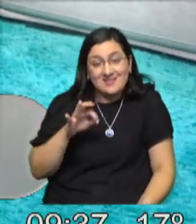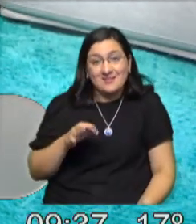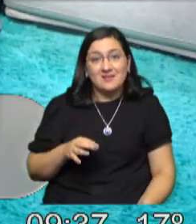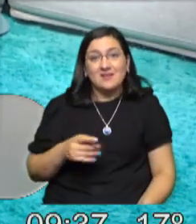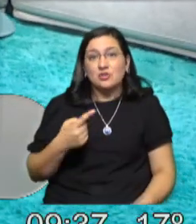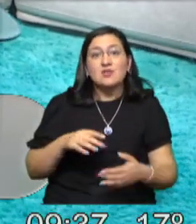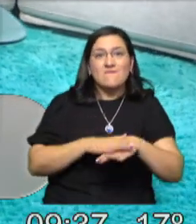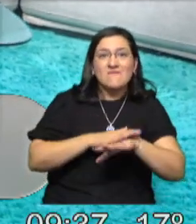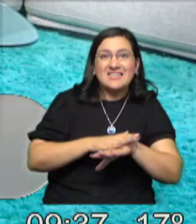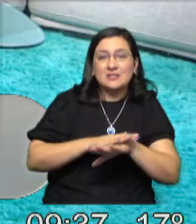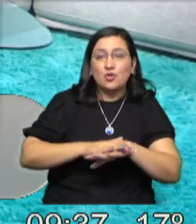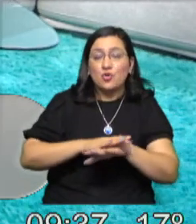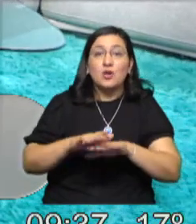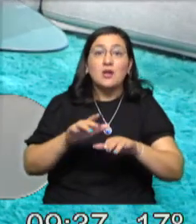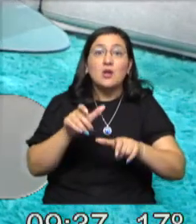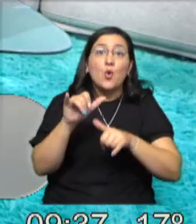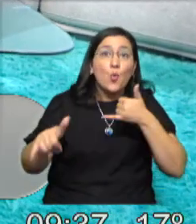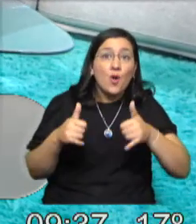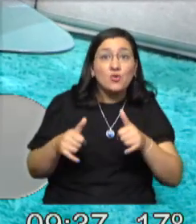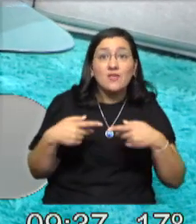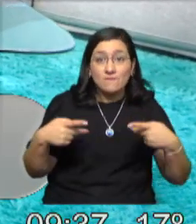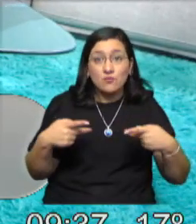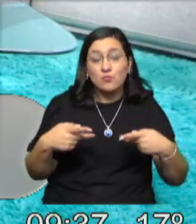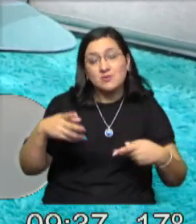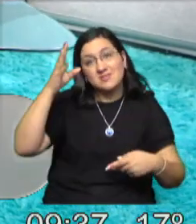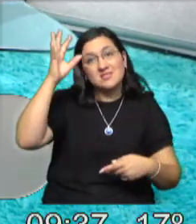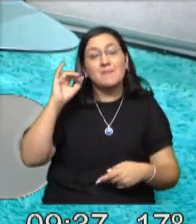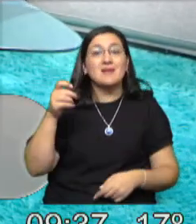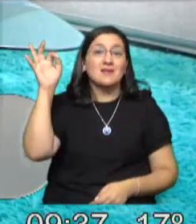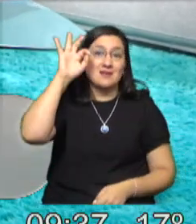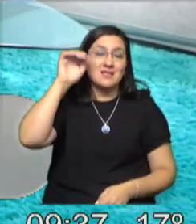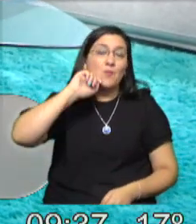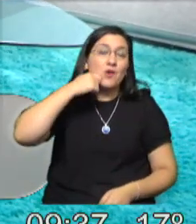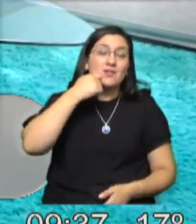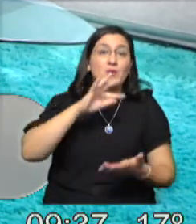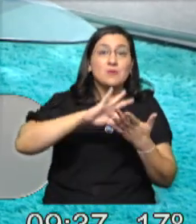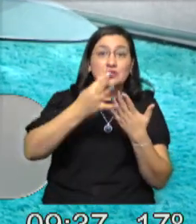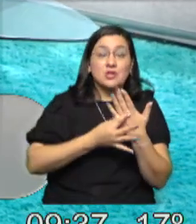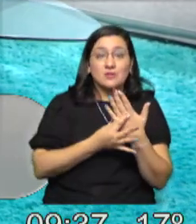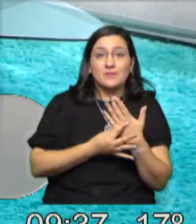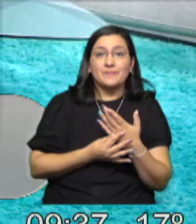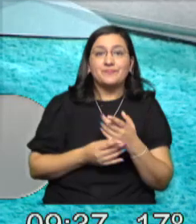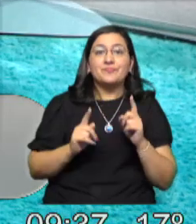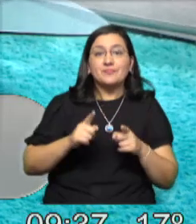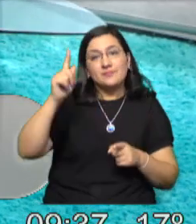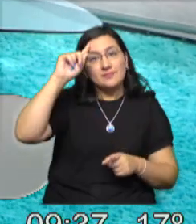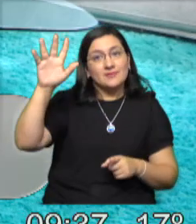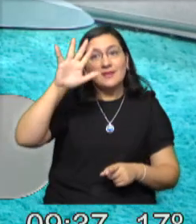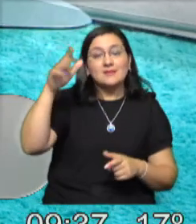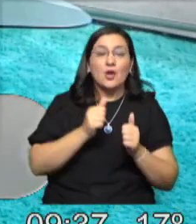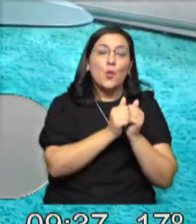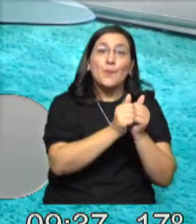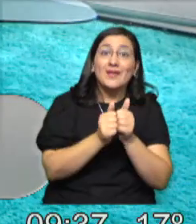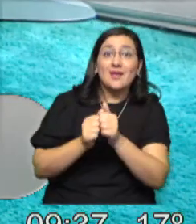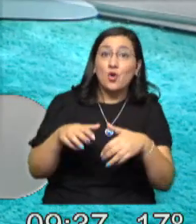me parece básico que los jugadores tengan inglés. O sea, es básico, es divina el proyecto y el otro también, el que tenés con esta psicóloga, esto de acompañar